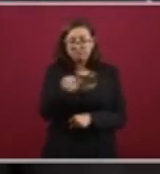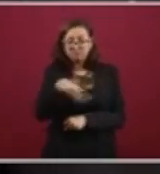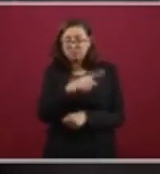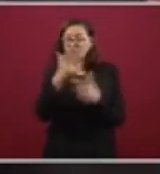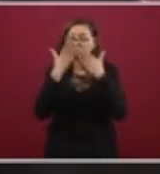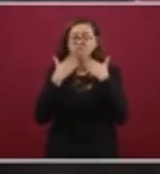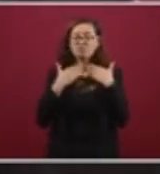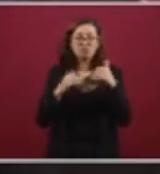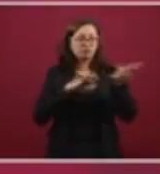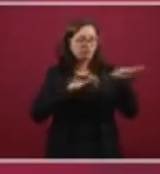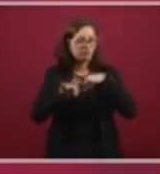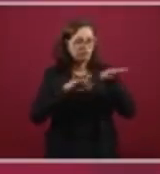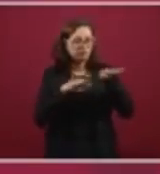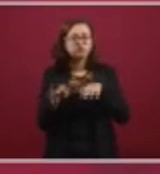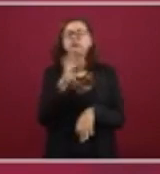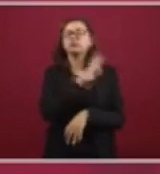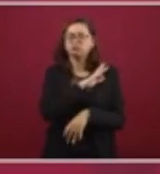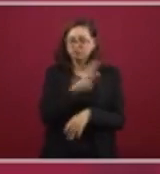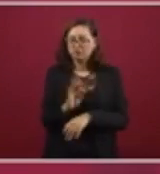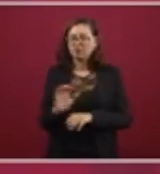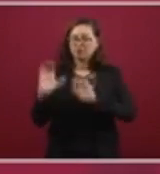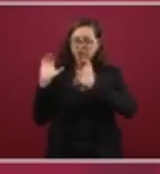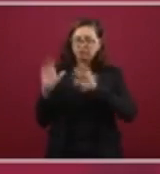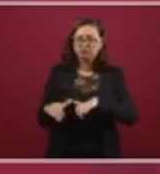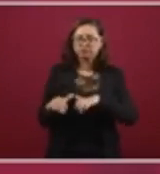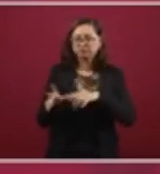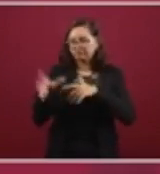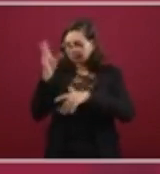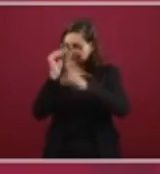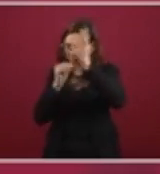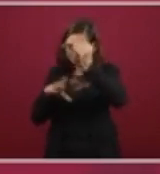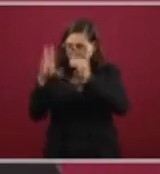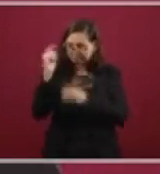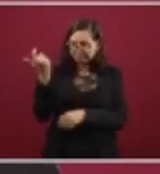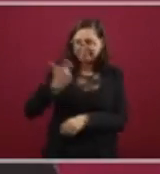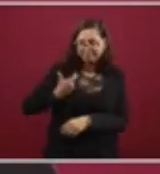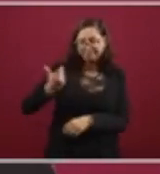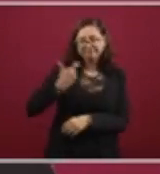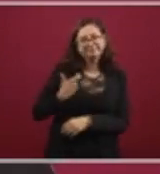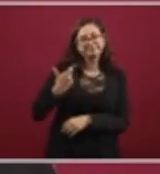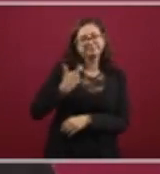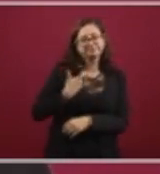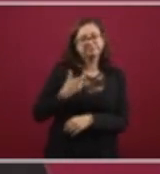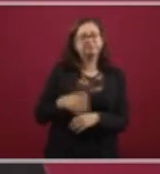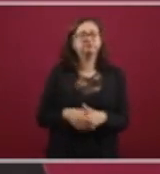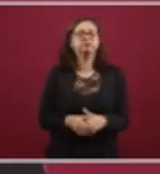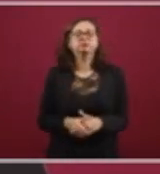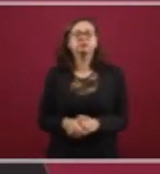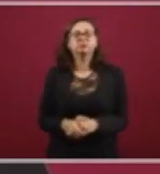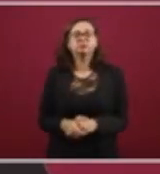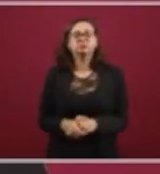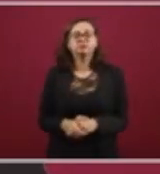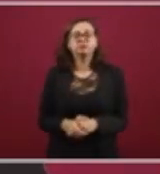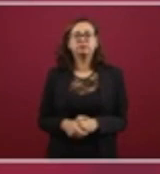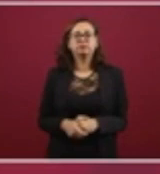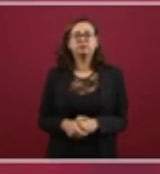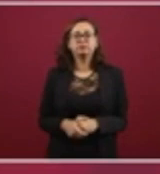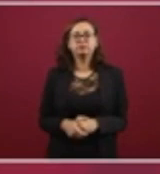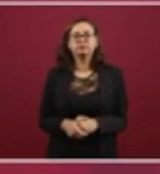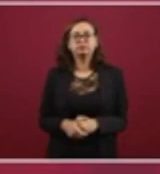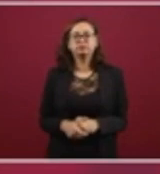empleo pueden ser contratados como aprendices y